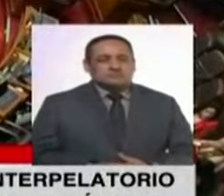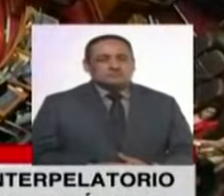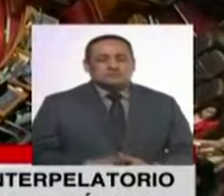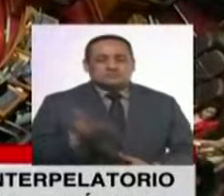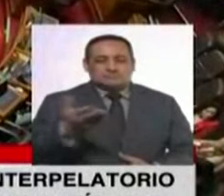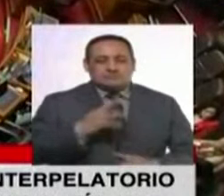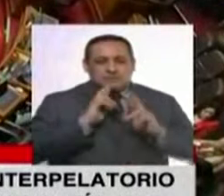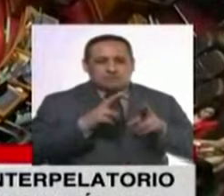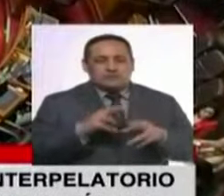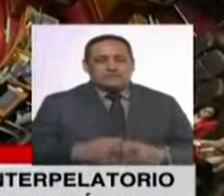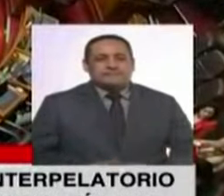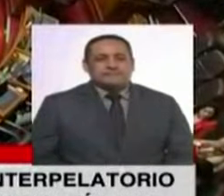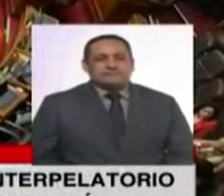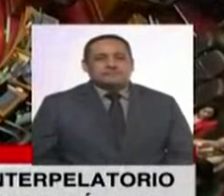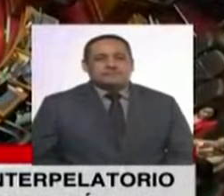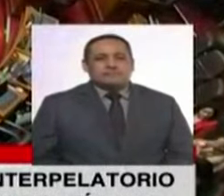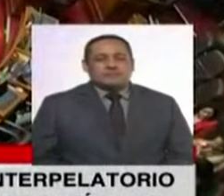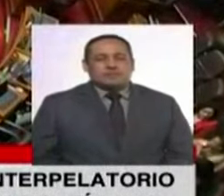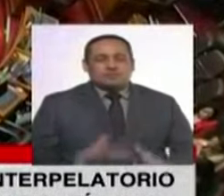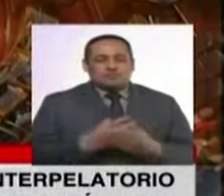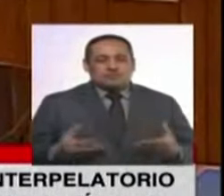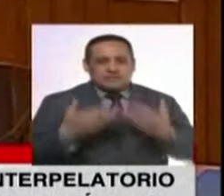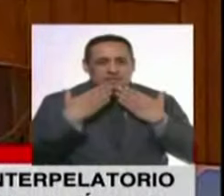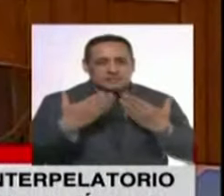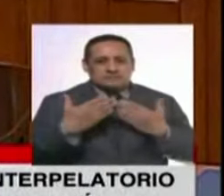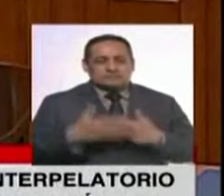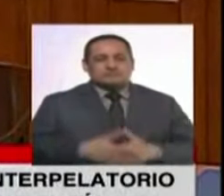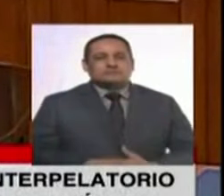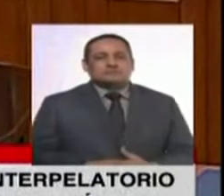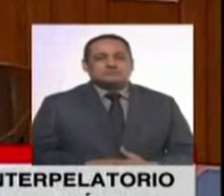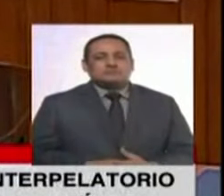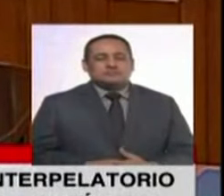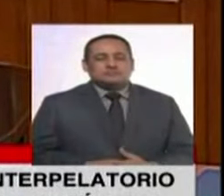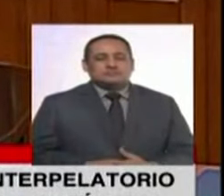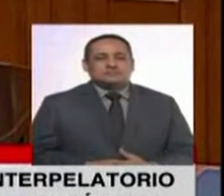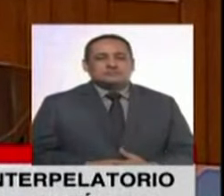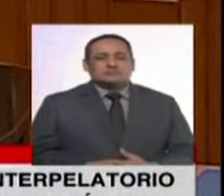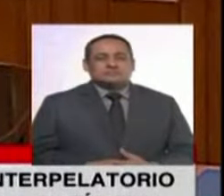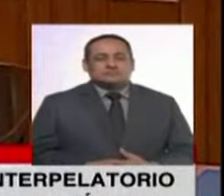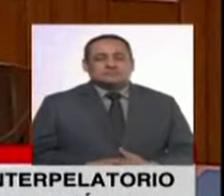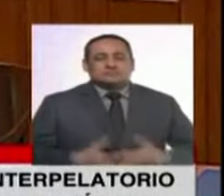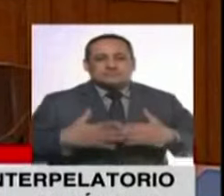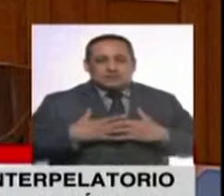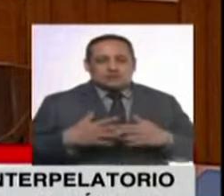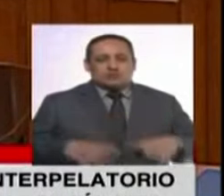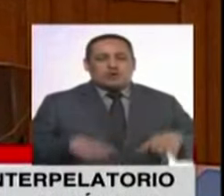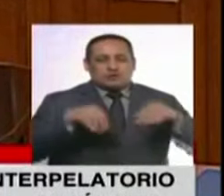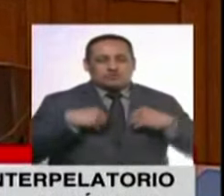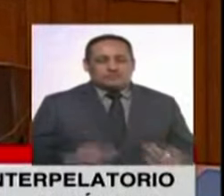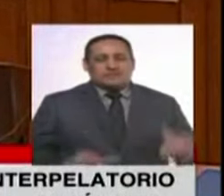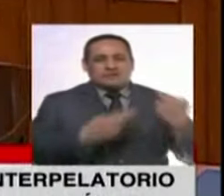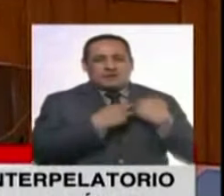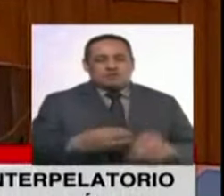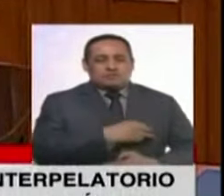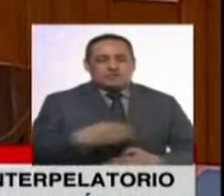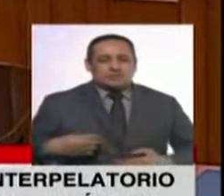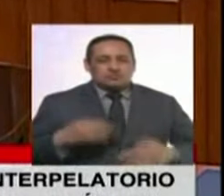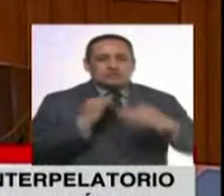para Que responda señor ministro Muchas gracias señor presidente desde cozumi el cargo de ministro